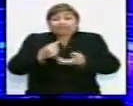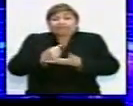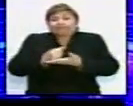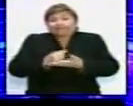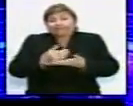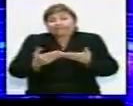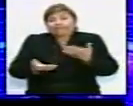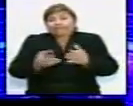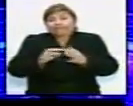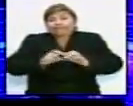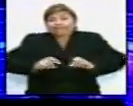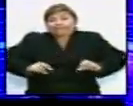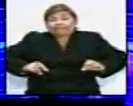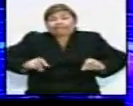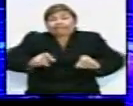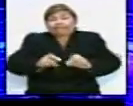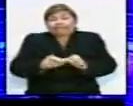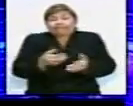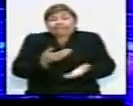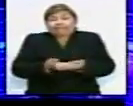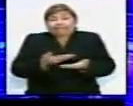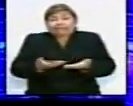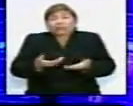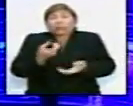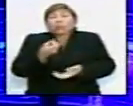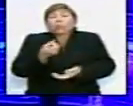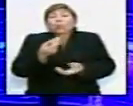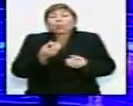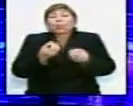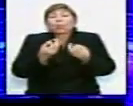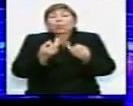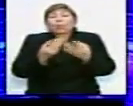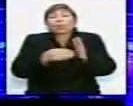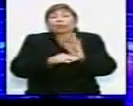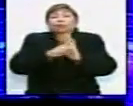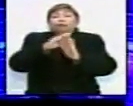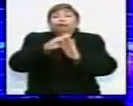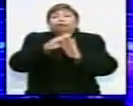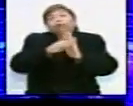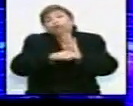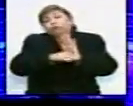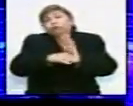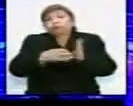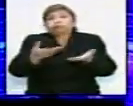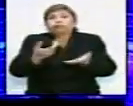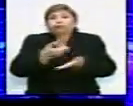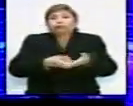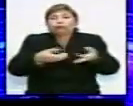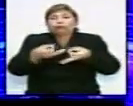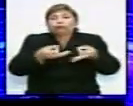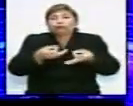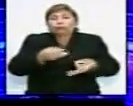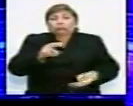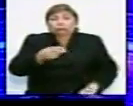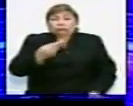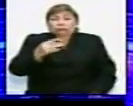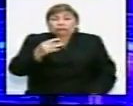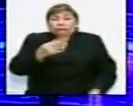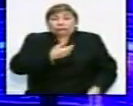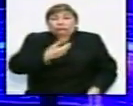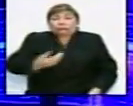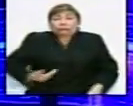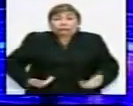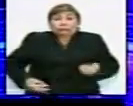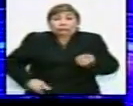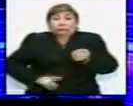consideración del Parlamento la cuenta general de la República correspondiente al ejercicio 2018, que comprende a los gobiernos